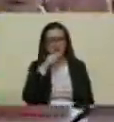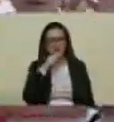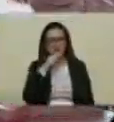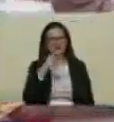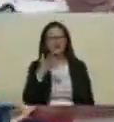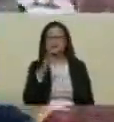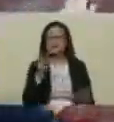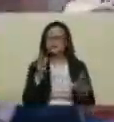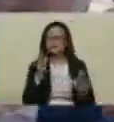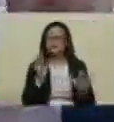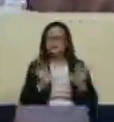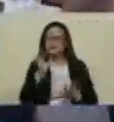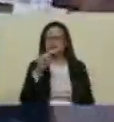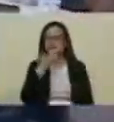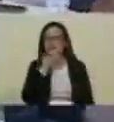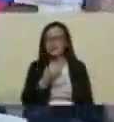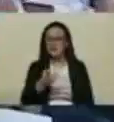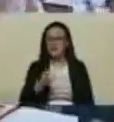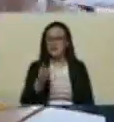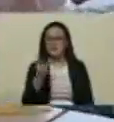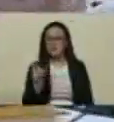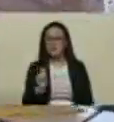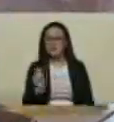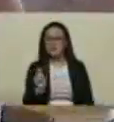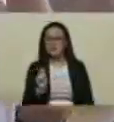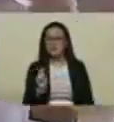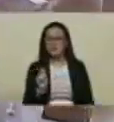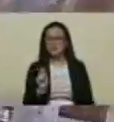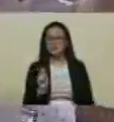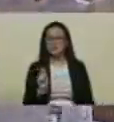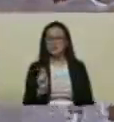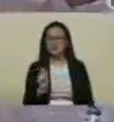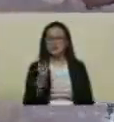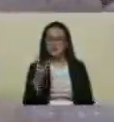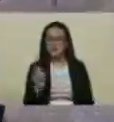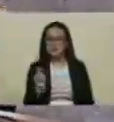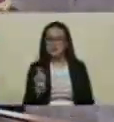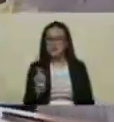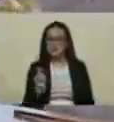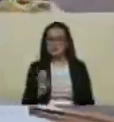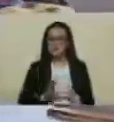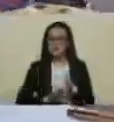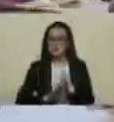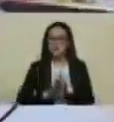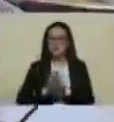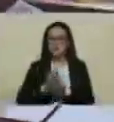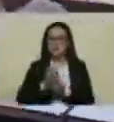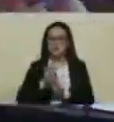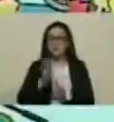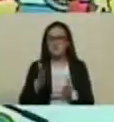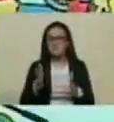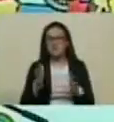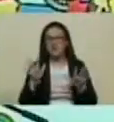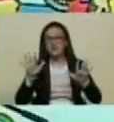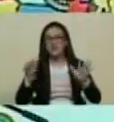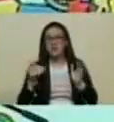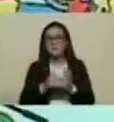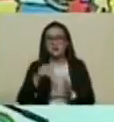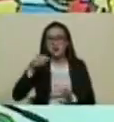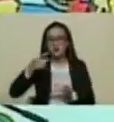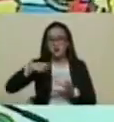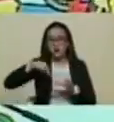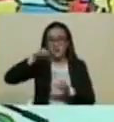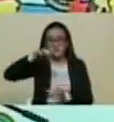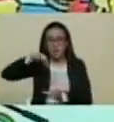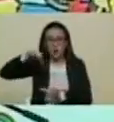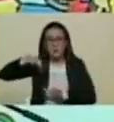octubre, noviembre y diciembre. 3 meses, Carlos Lán. En 3 meses yo quiero que avancemos por lo menos a 10.000 conucos